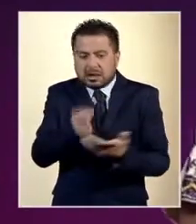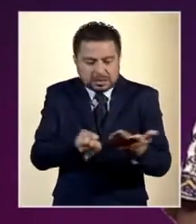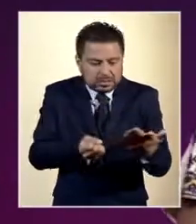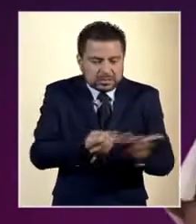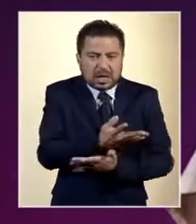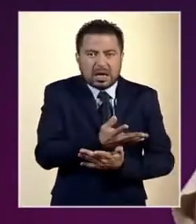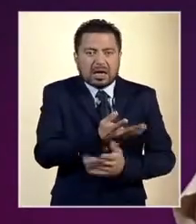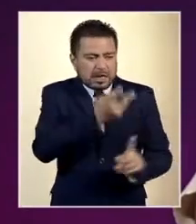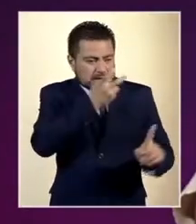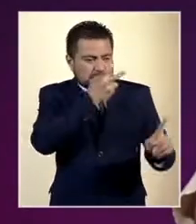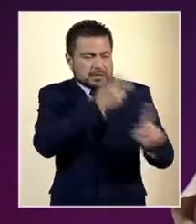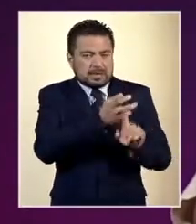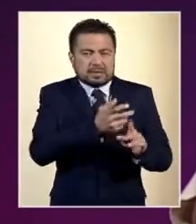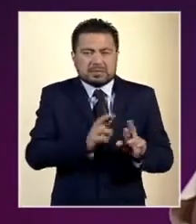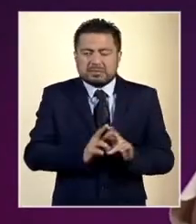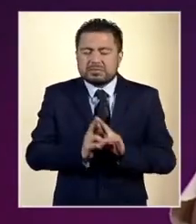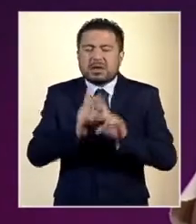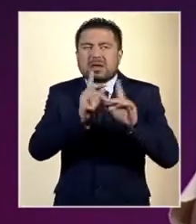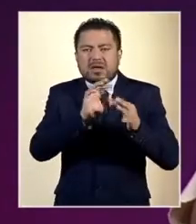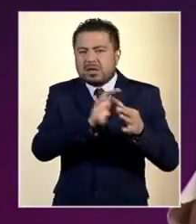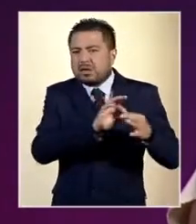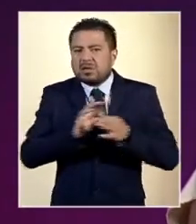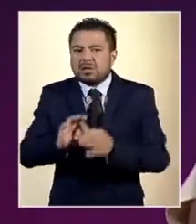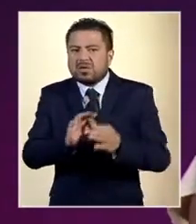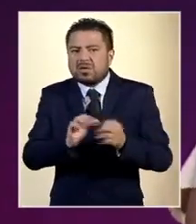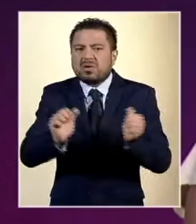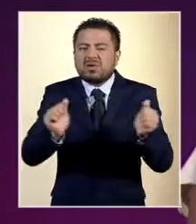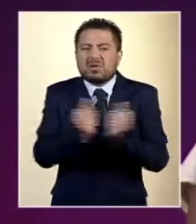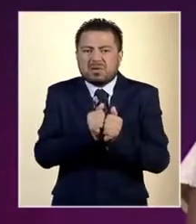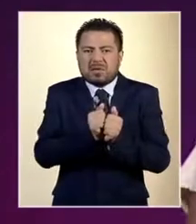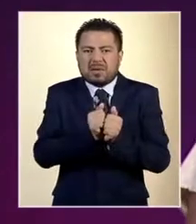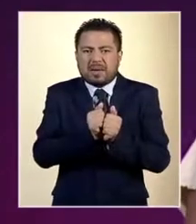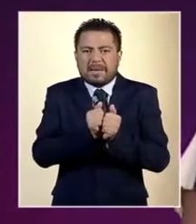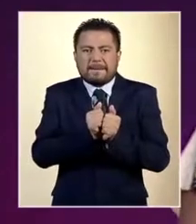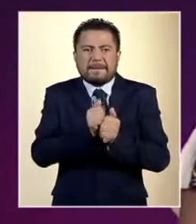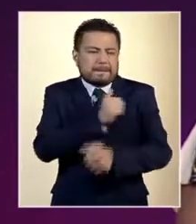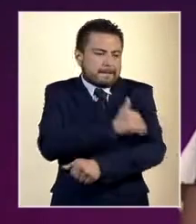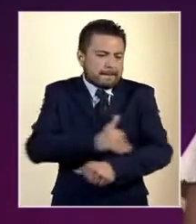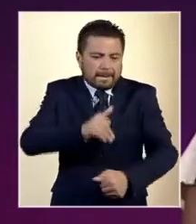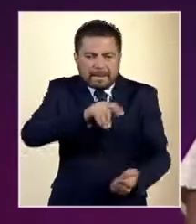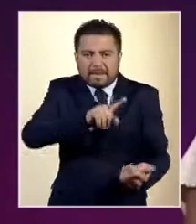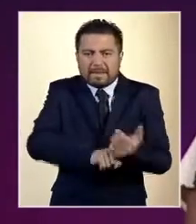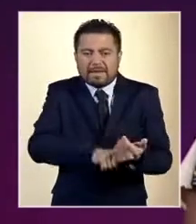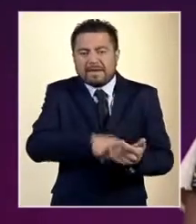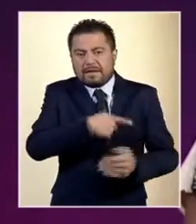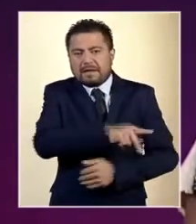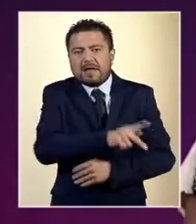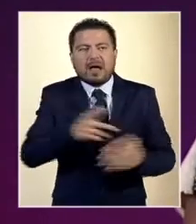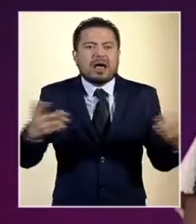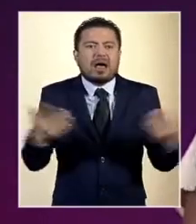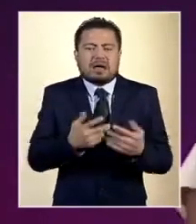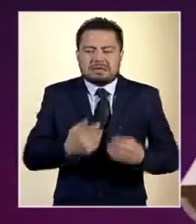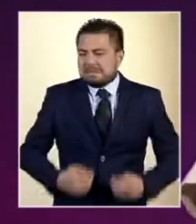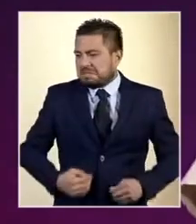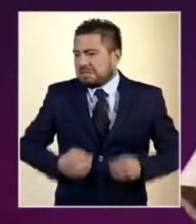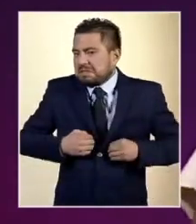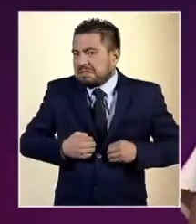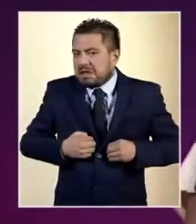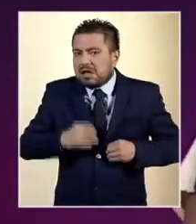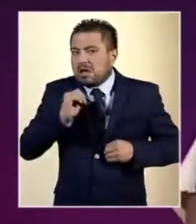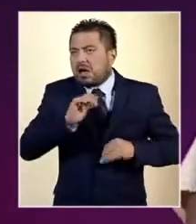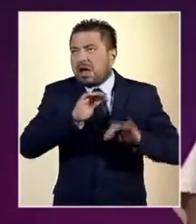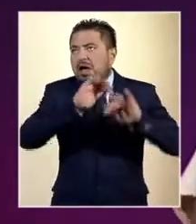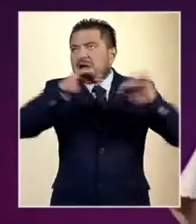ya y rompe su vínculo con la familia en la que haya vivido, o con